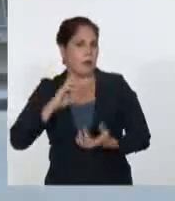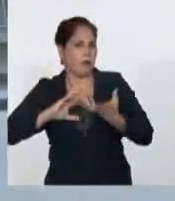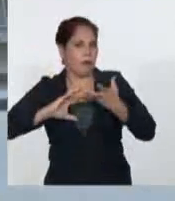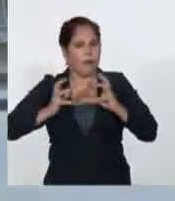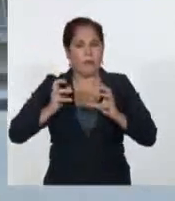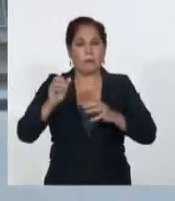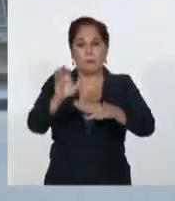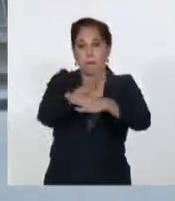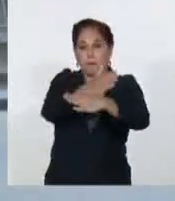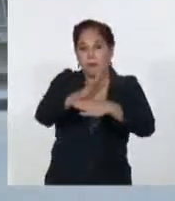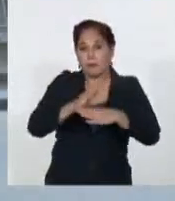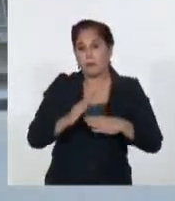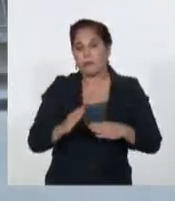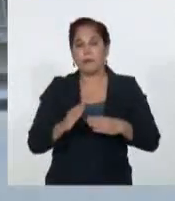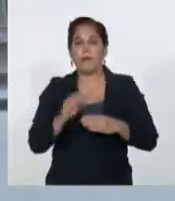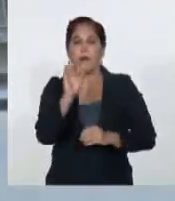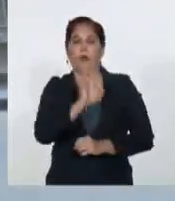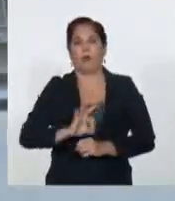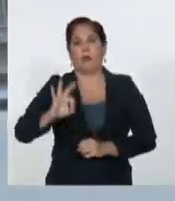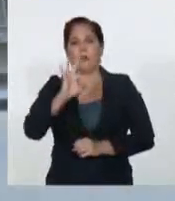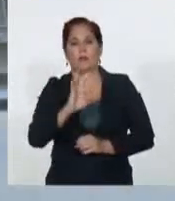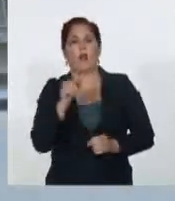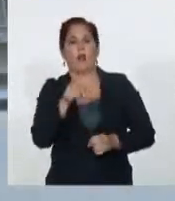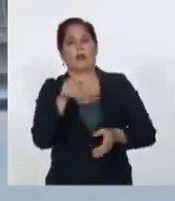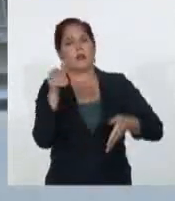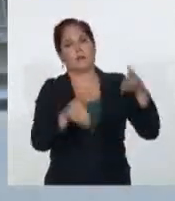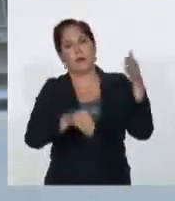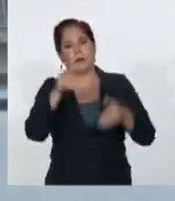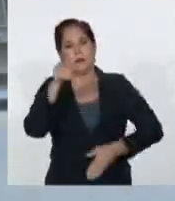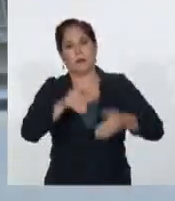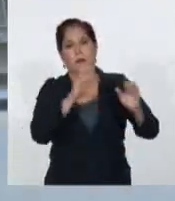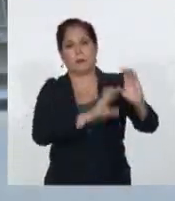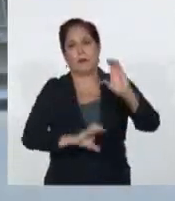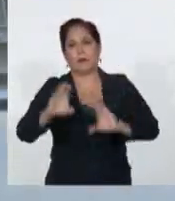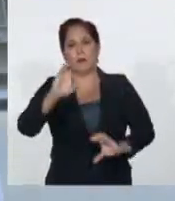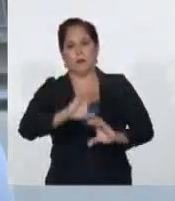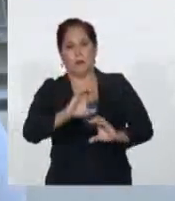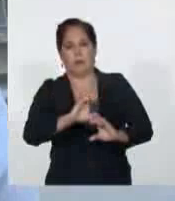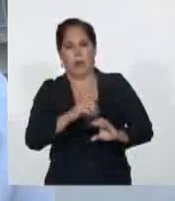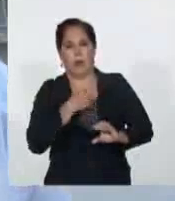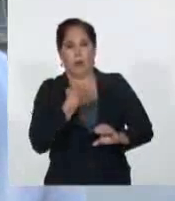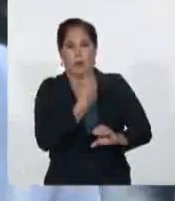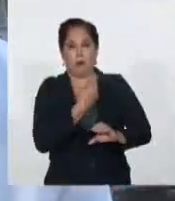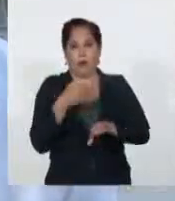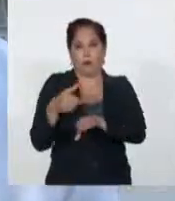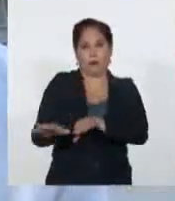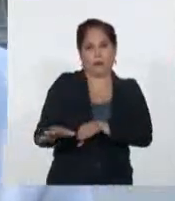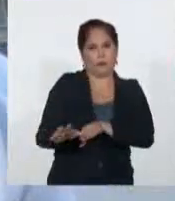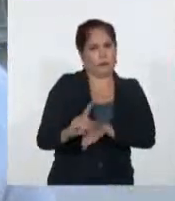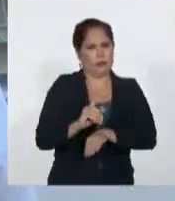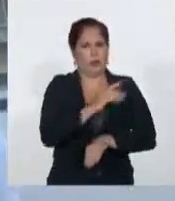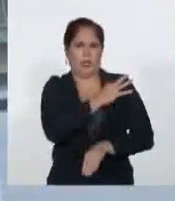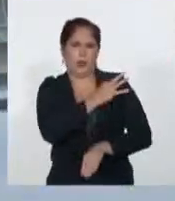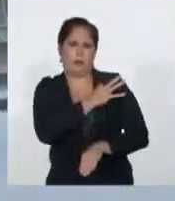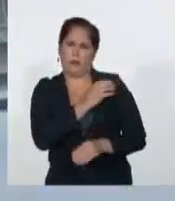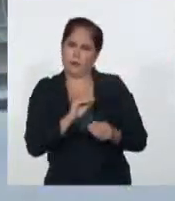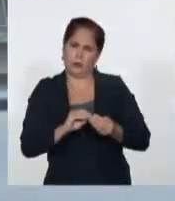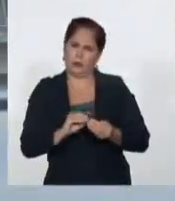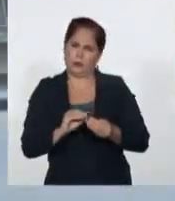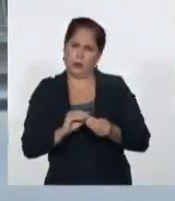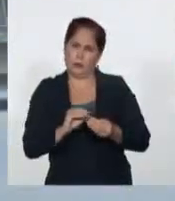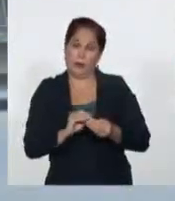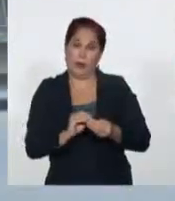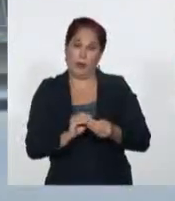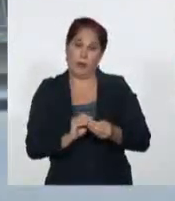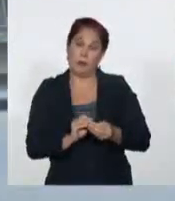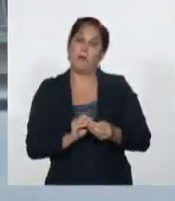las diferentes y variadas organizaciones que van a estar ahí por supuesto que no es del todo justo y para nosotros